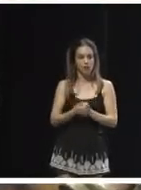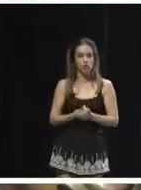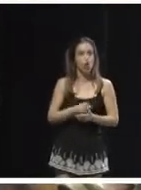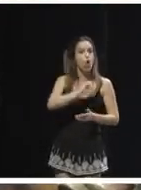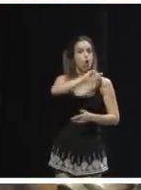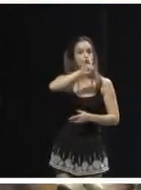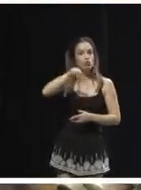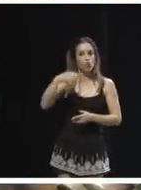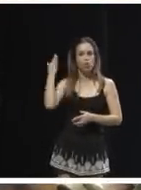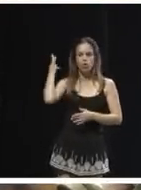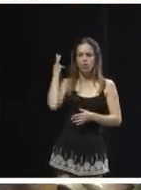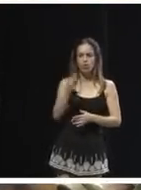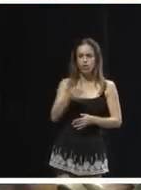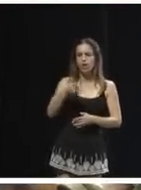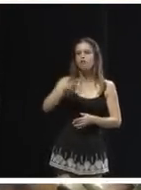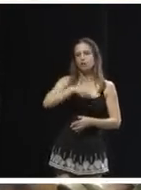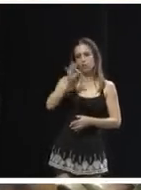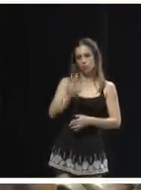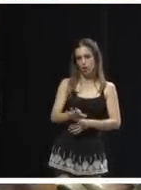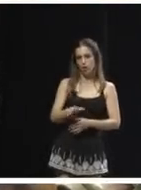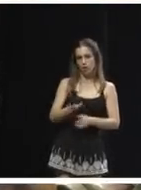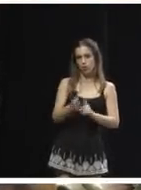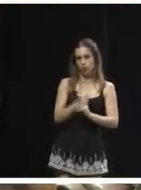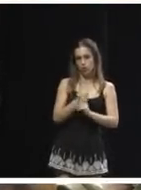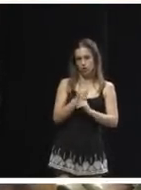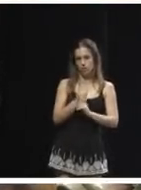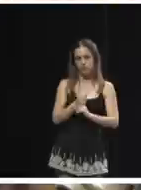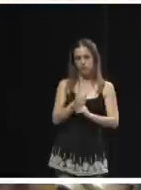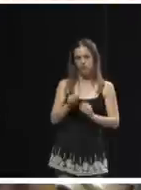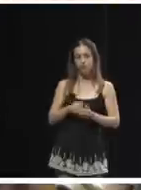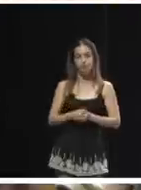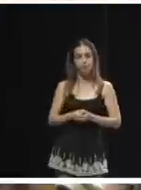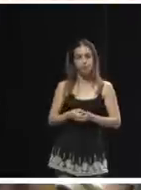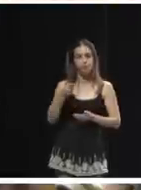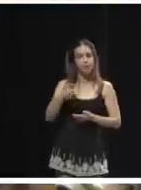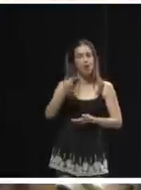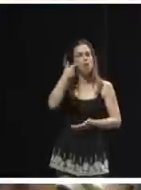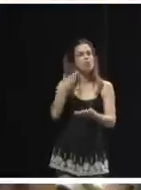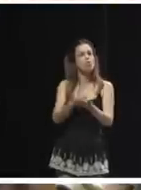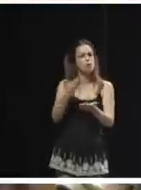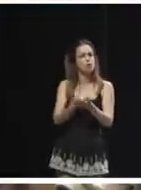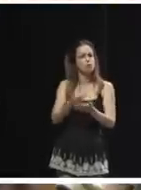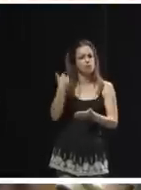todo esto es posible. Lo hemos demostrado ya.